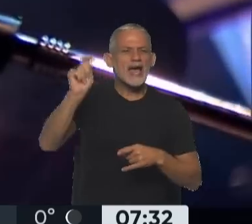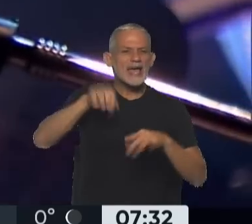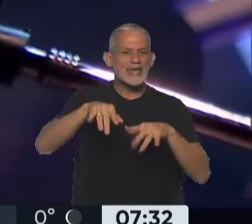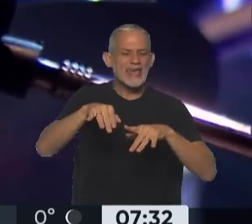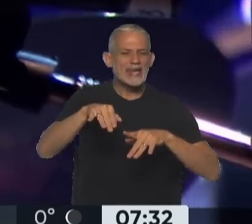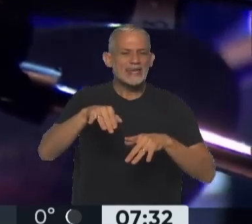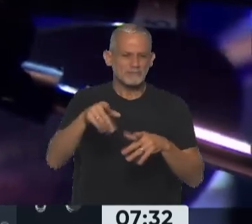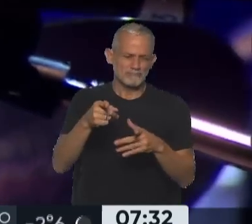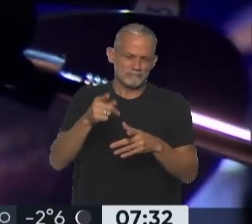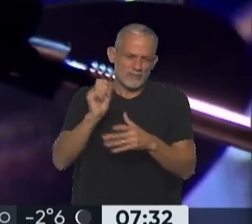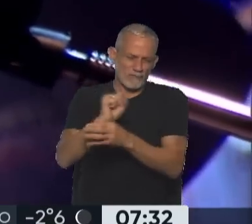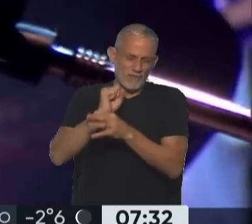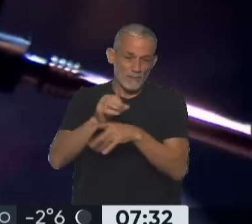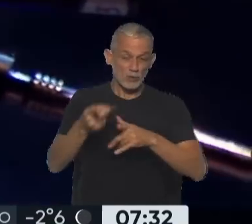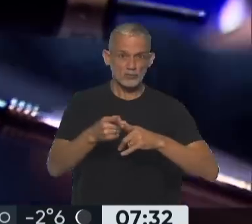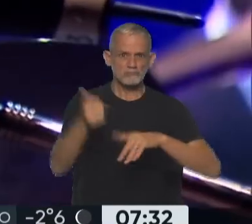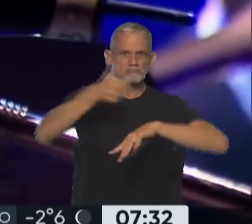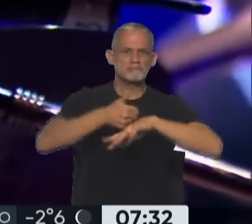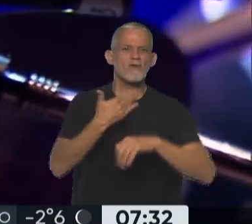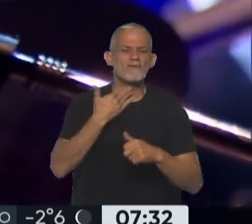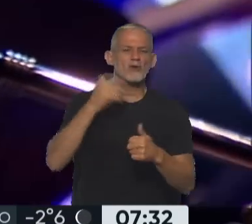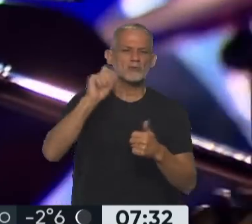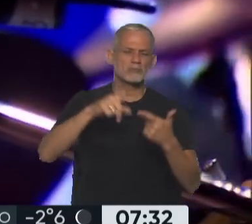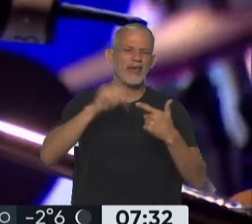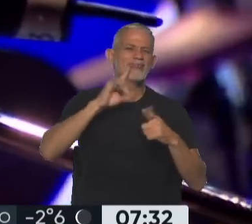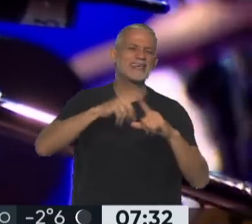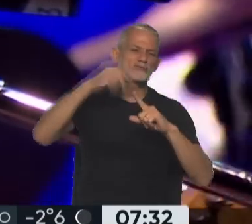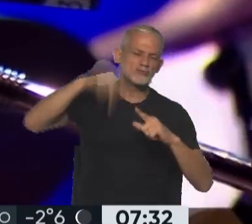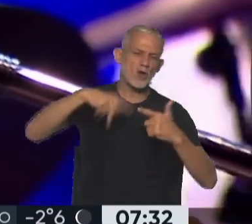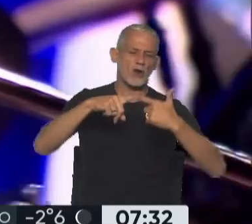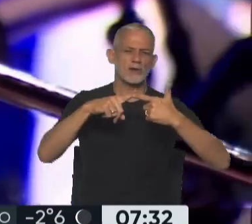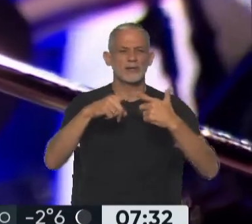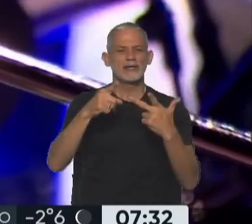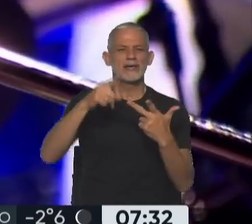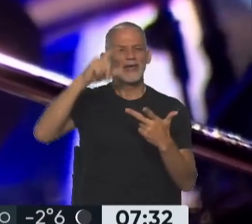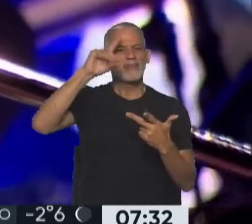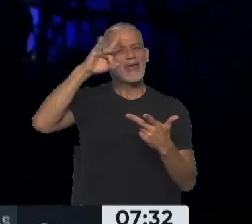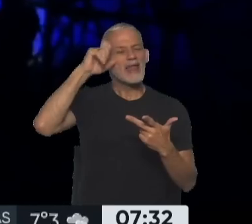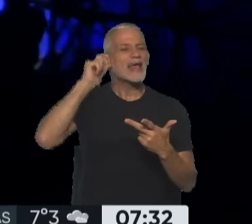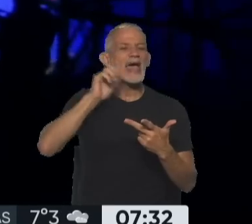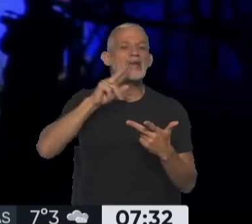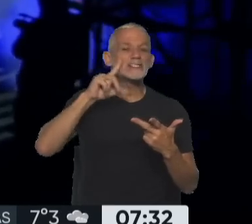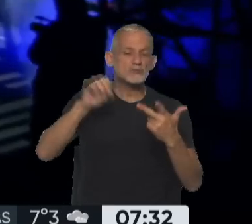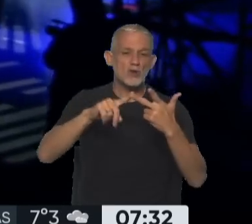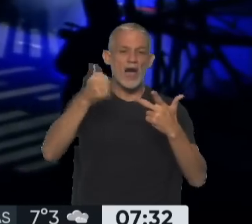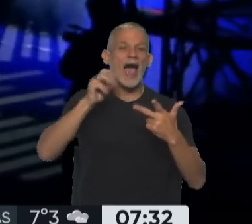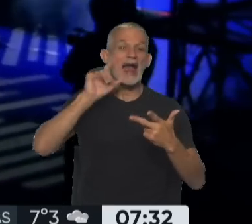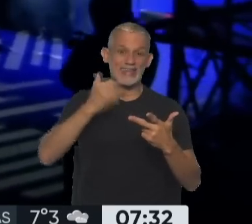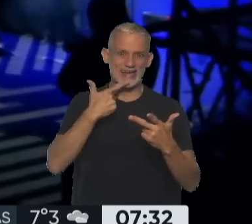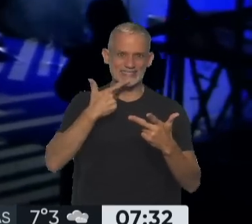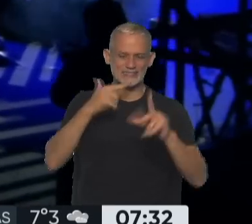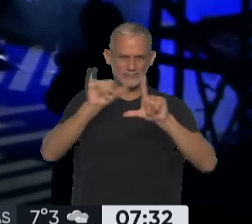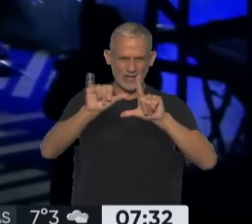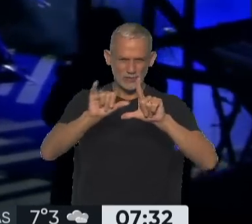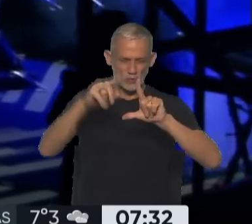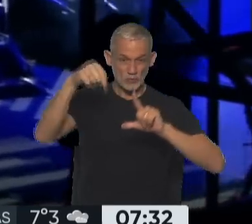Adrián Yáñez y la participación en las voces de Débora Dixon, Sol Yepskin, Emilio del Guercio y Santiago Arias. La transmisión entonces